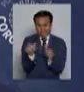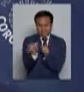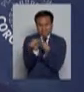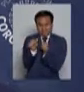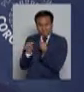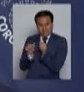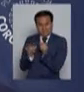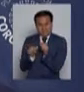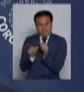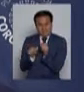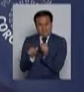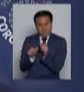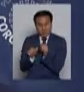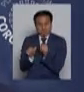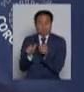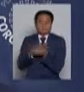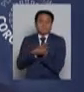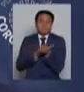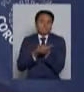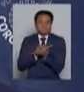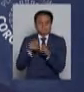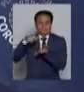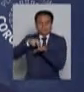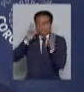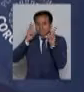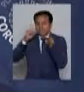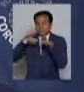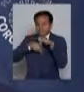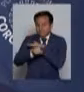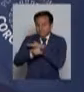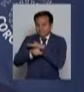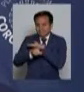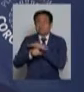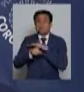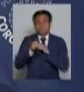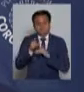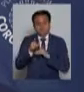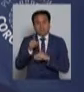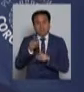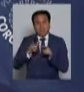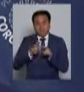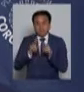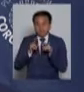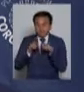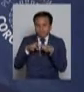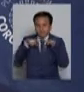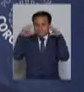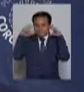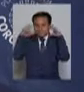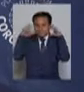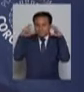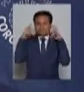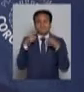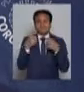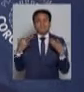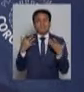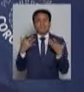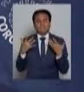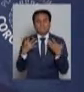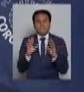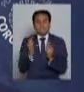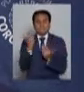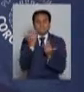otros va a estar cerca, y pongo el ejemplo del transporte público, vista una mascarilla para